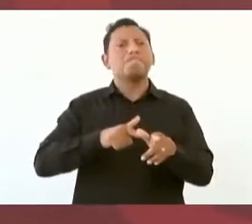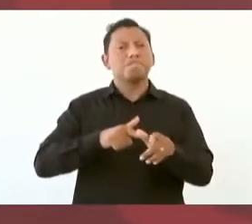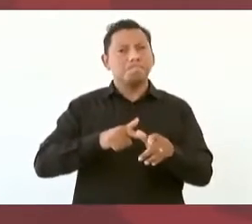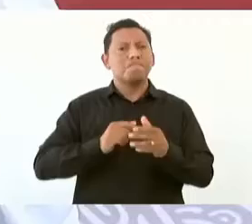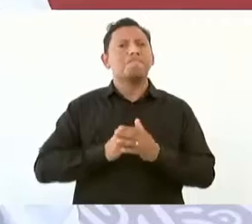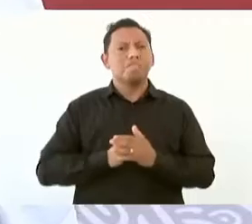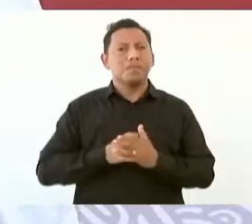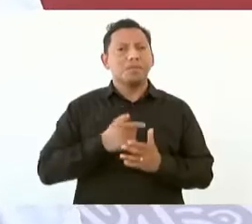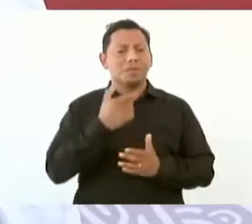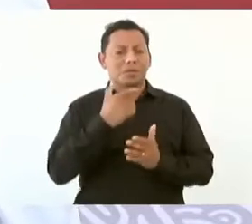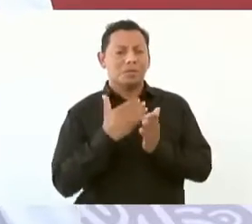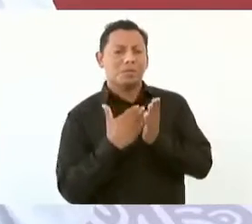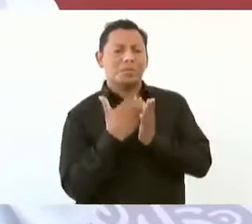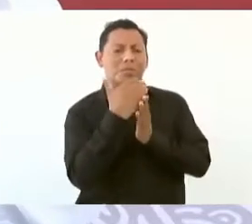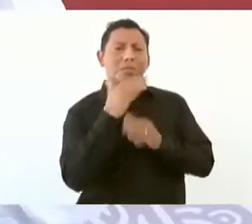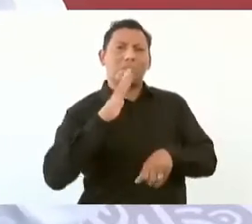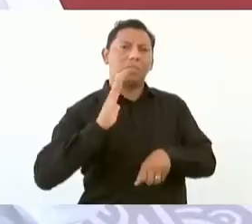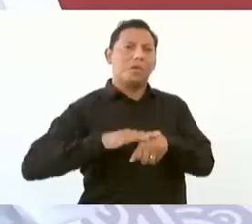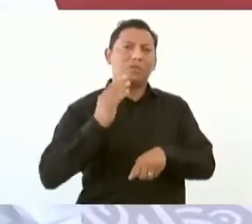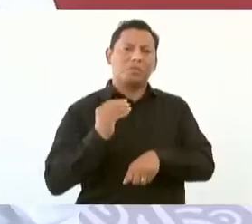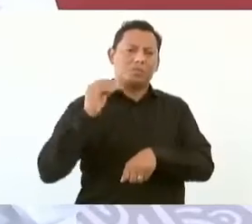además el salario mínimo ha aumentado